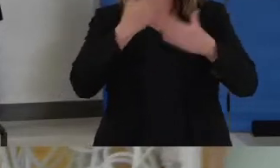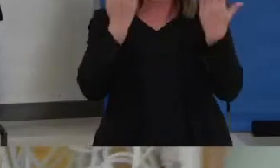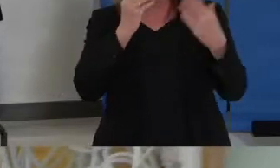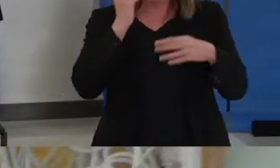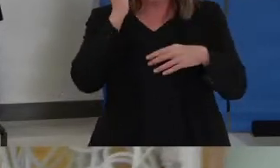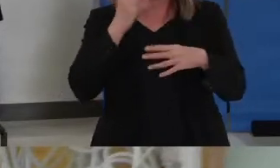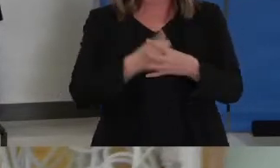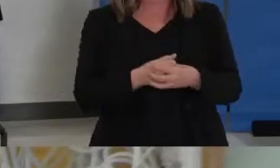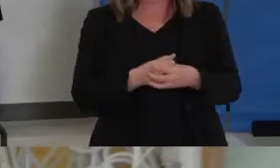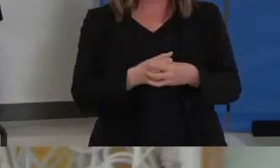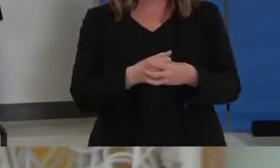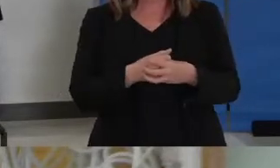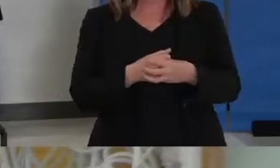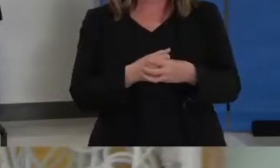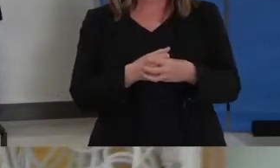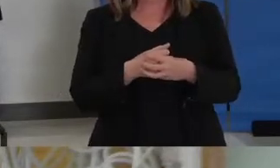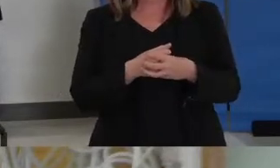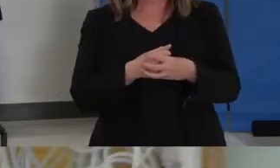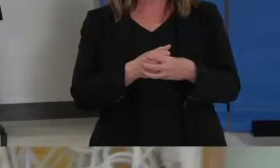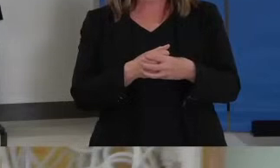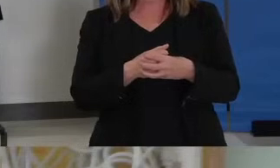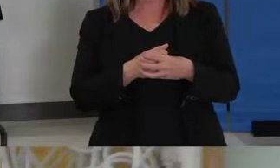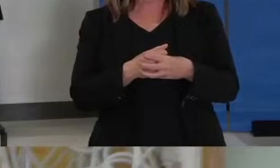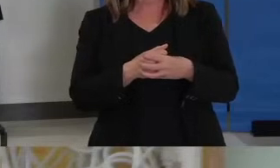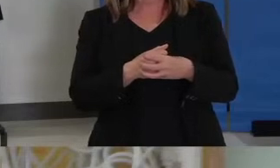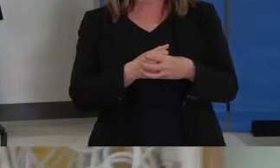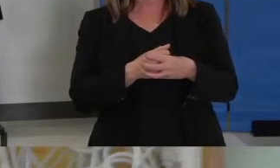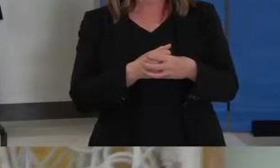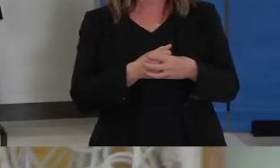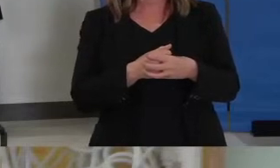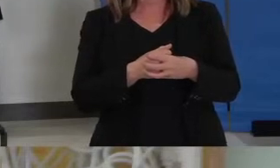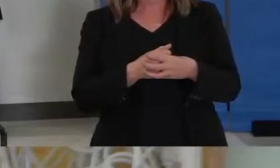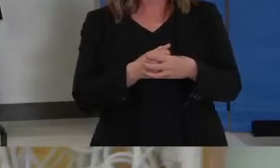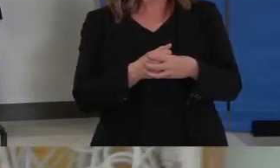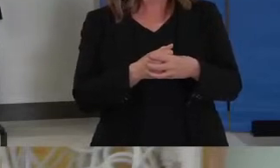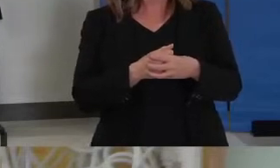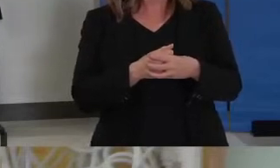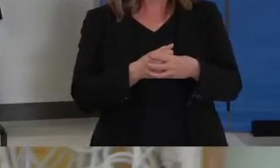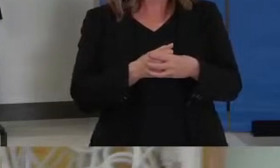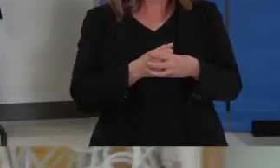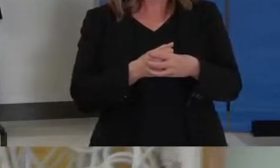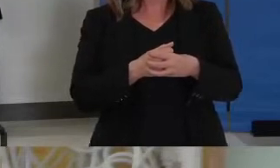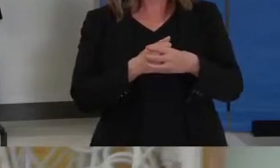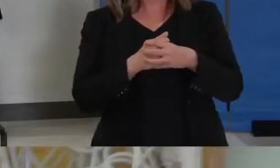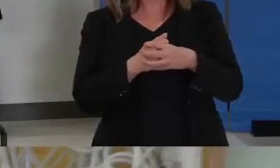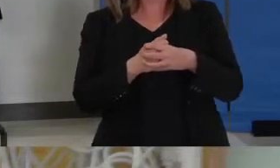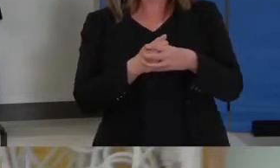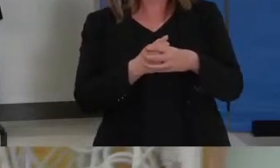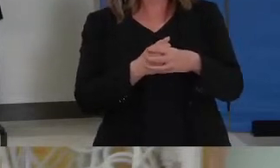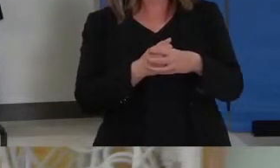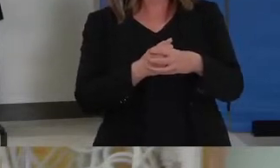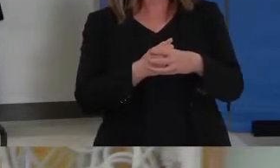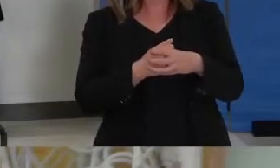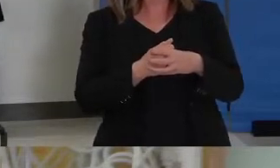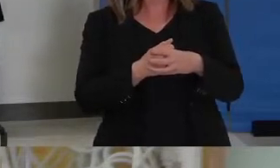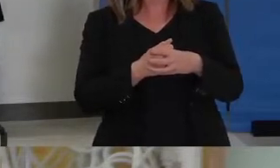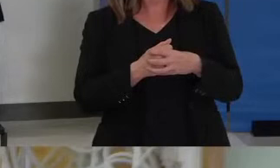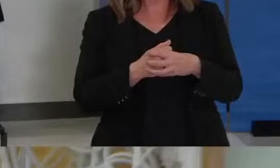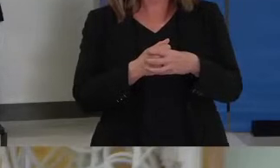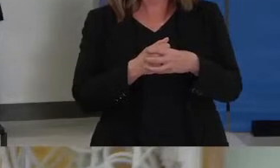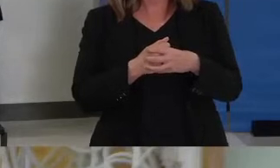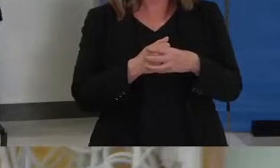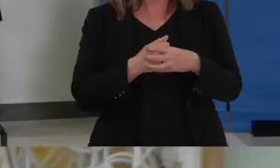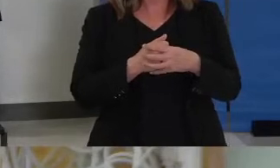a los trabajadores con bajos salarios. Desde el principio, la administración del gobernador